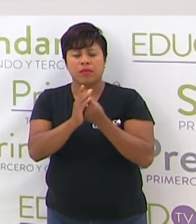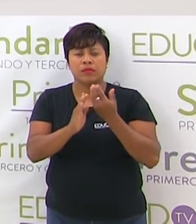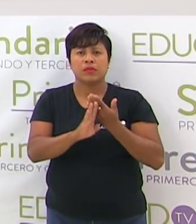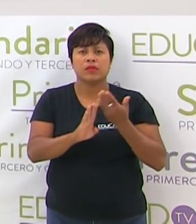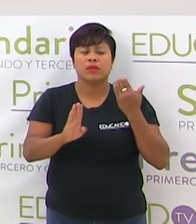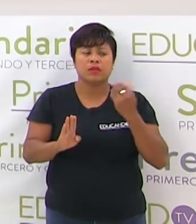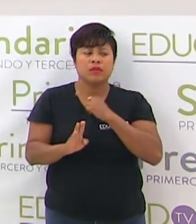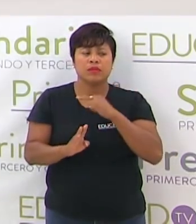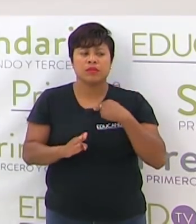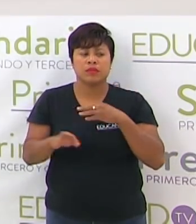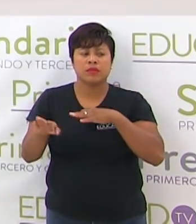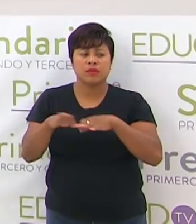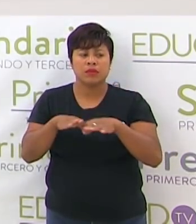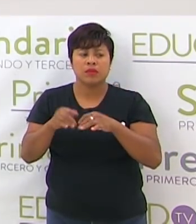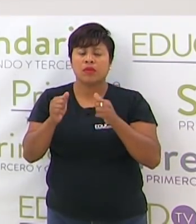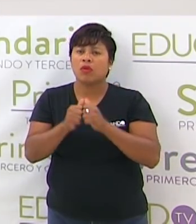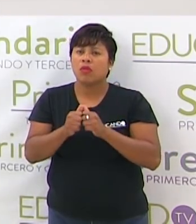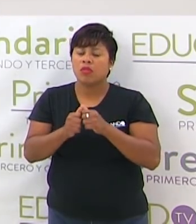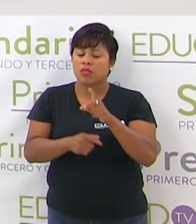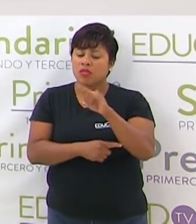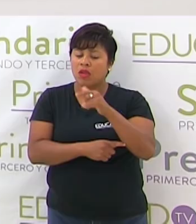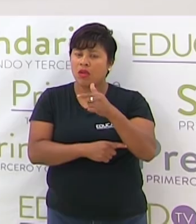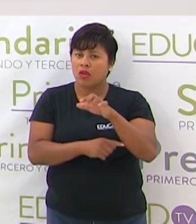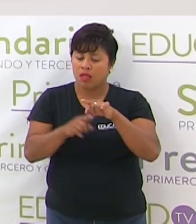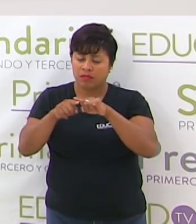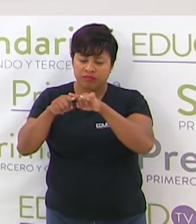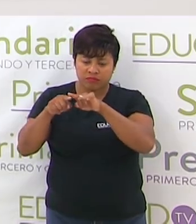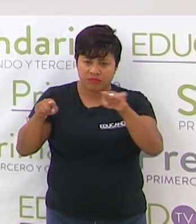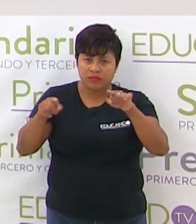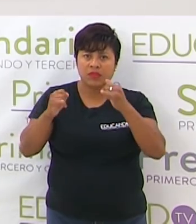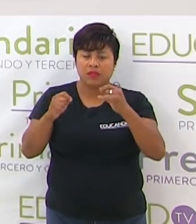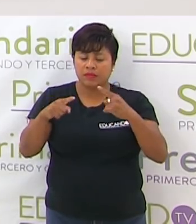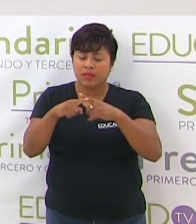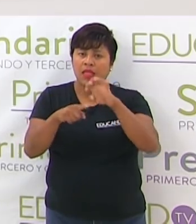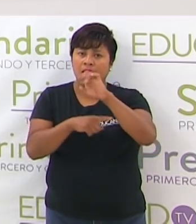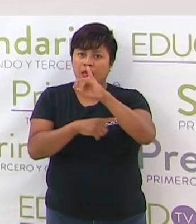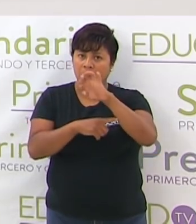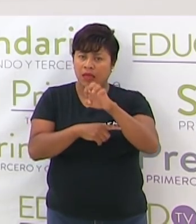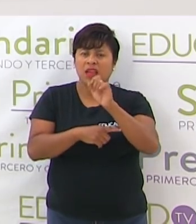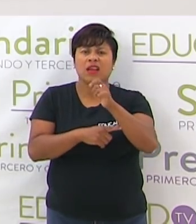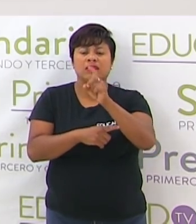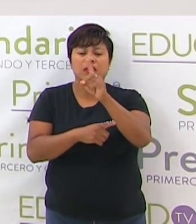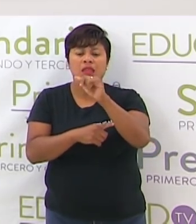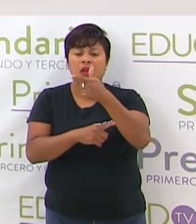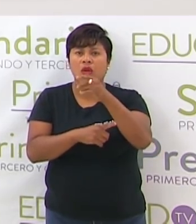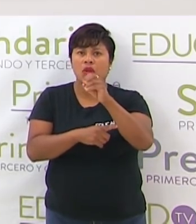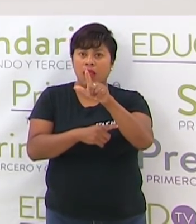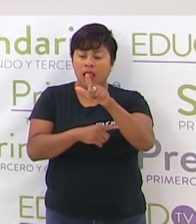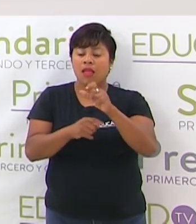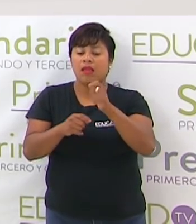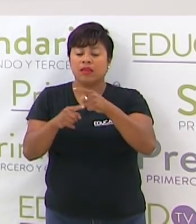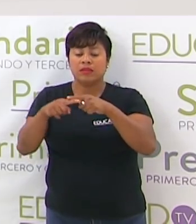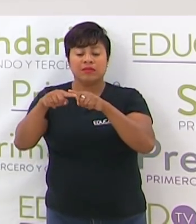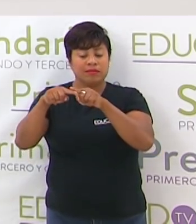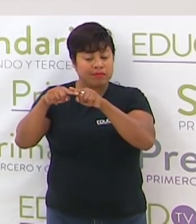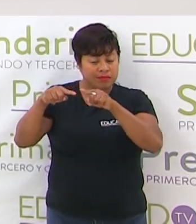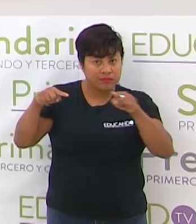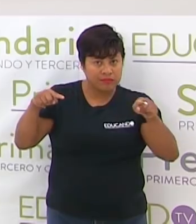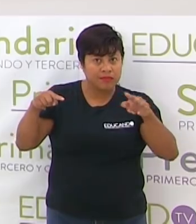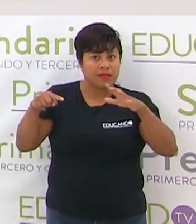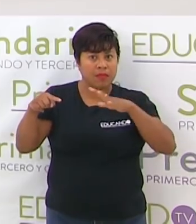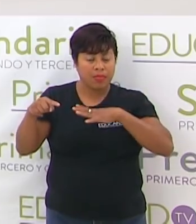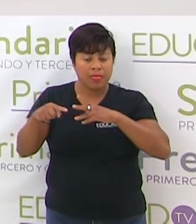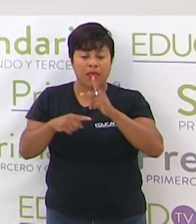sesión anterior? Estuvimos trabajando con diagonales y ejes de simetría. ¿Qué es una diagonal? Es un segmento que